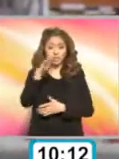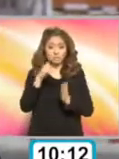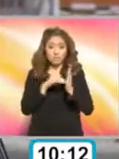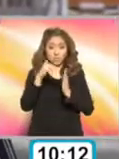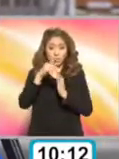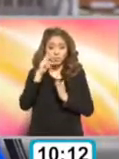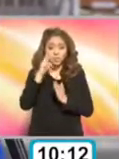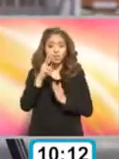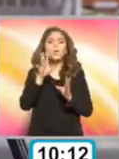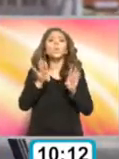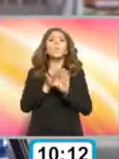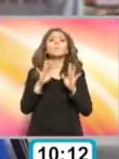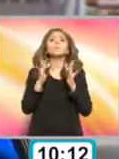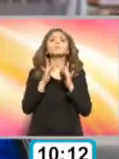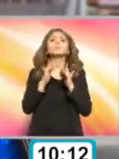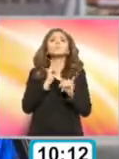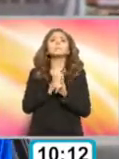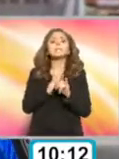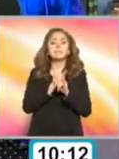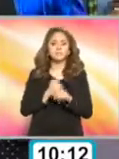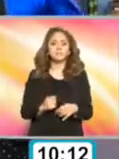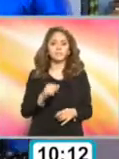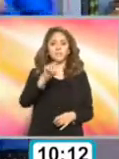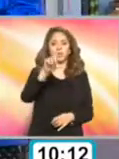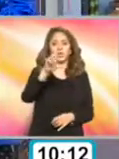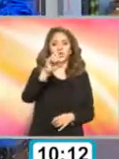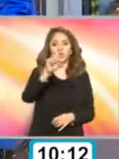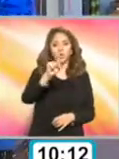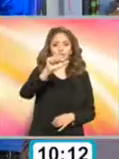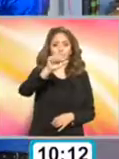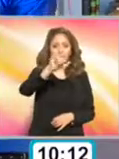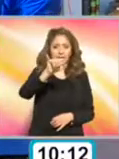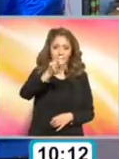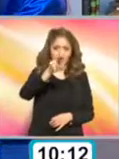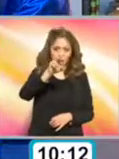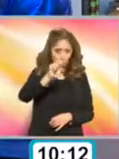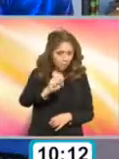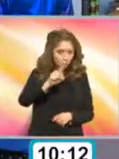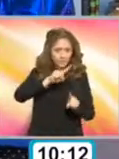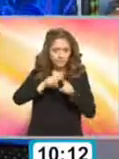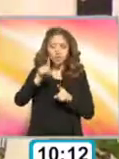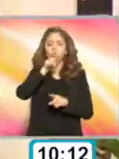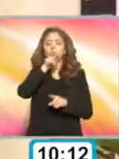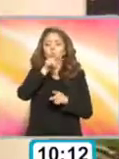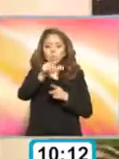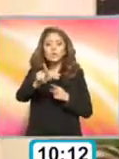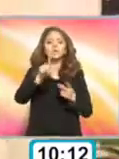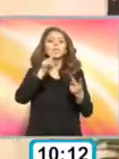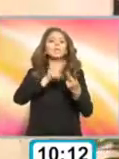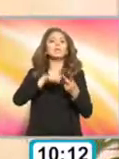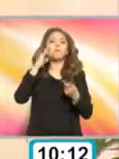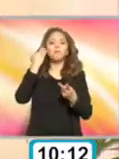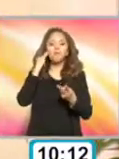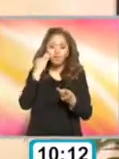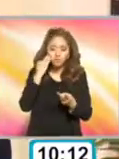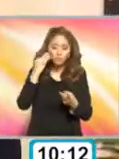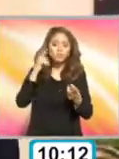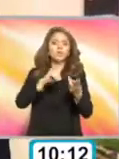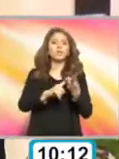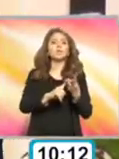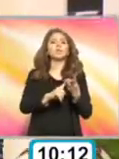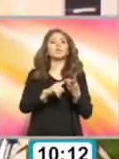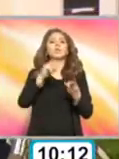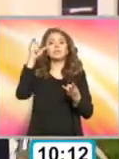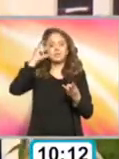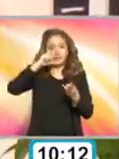los buscamos en las redes sociales? Importantísimo, Los Ajenos sale en todas las redes sociales, en Twitter, Los Ajenos, en Facebook, Los Ajenos CR,